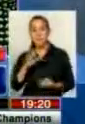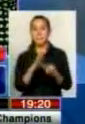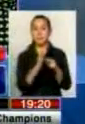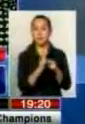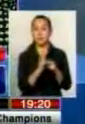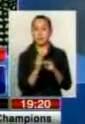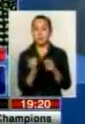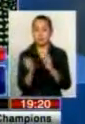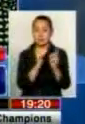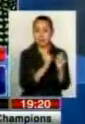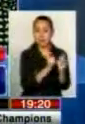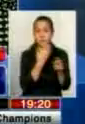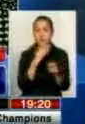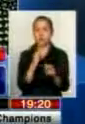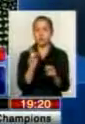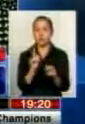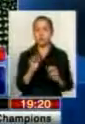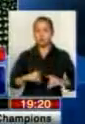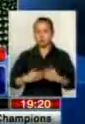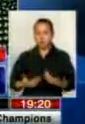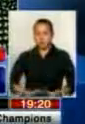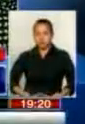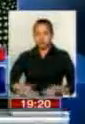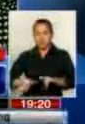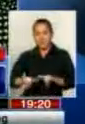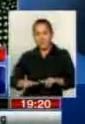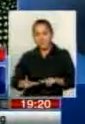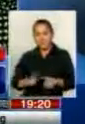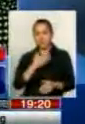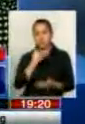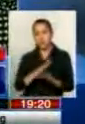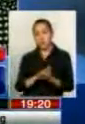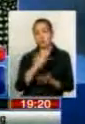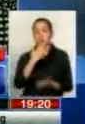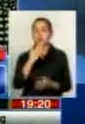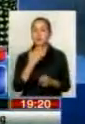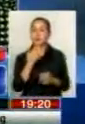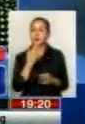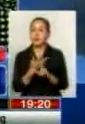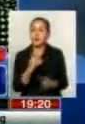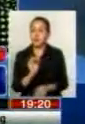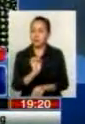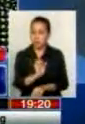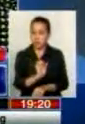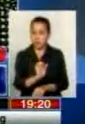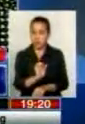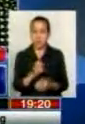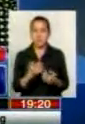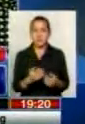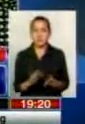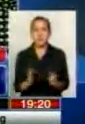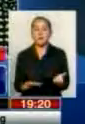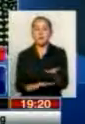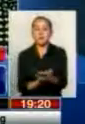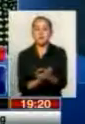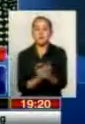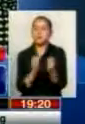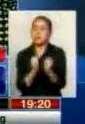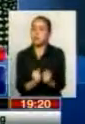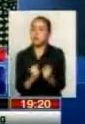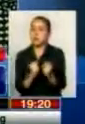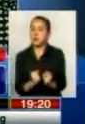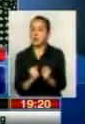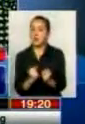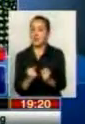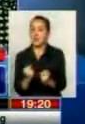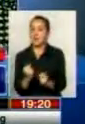una inviabilidad del feto y también en caso de violación. ¿Iría en esa línea la propuesta que se pudiese dar por parte